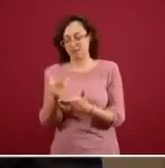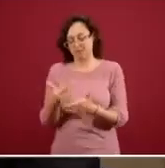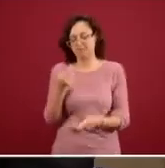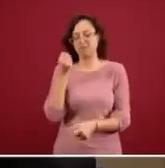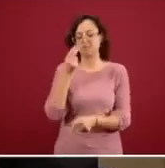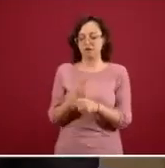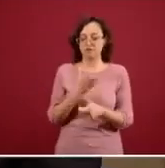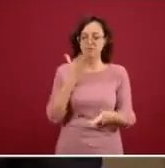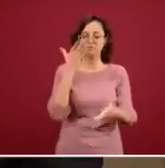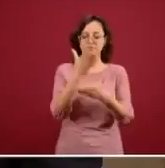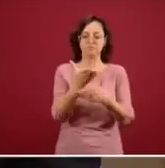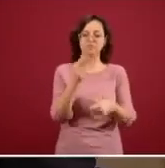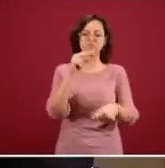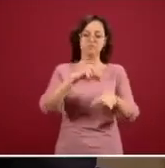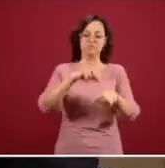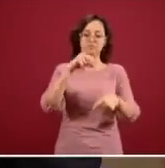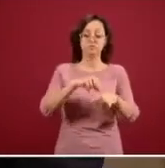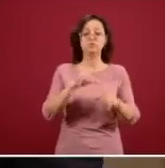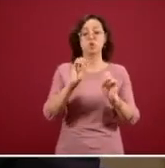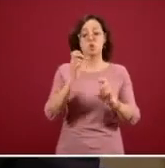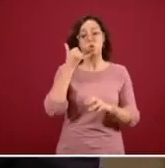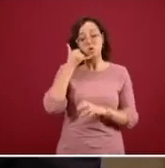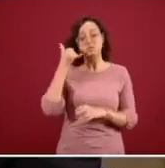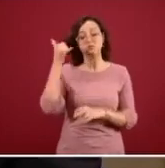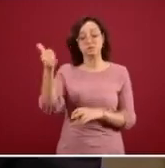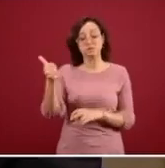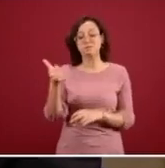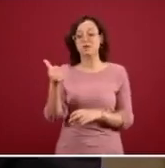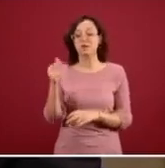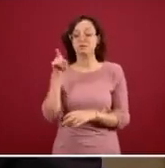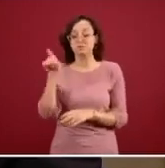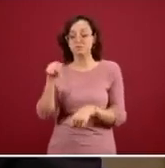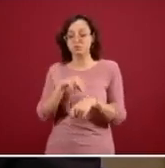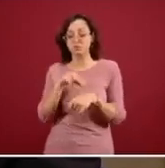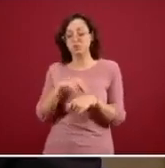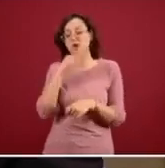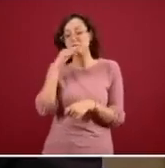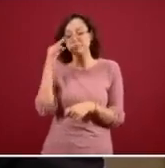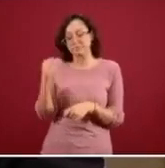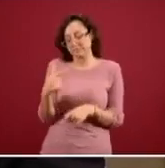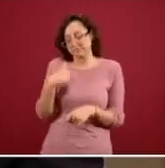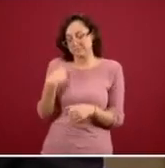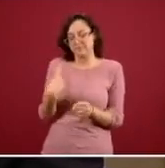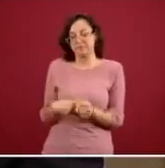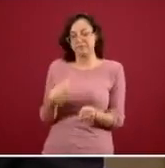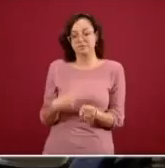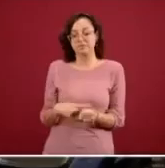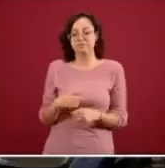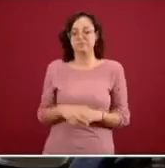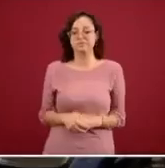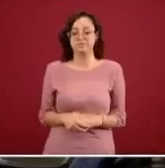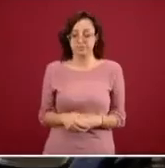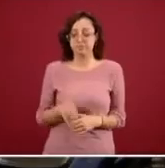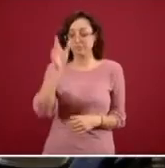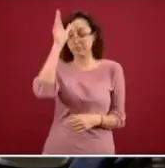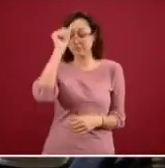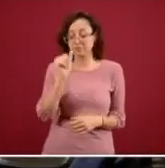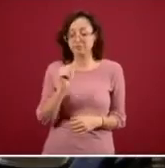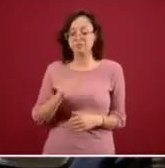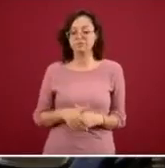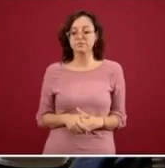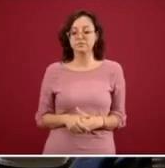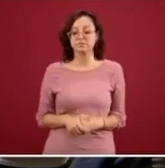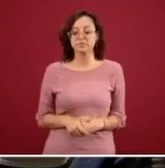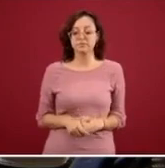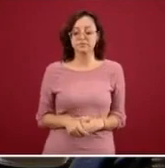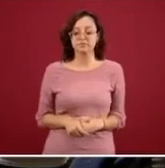valoración médica o incluso durante la madrugada que le llame al médico que le esté dando seguimiento si es que lo tiene. ¿De acuerdo? ¿Cuáles